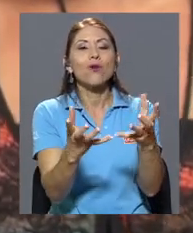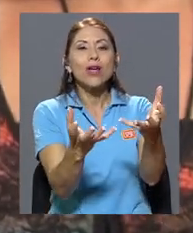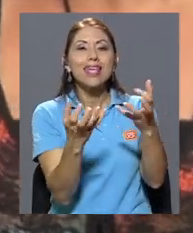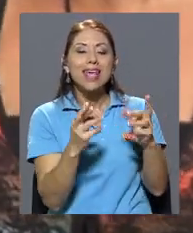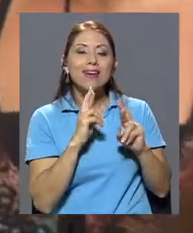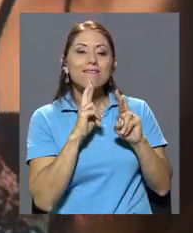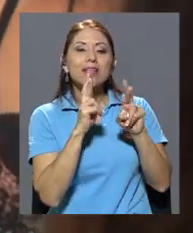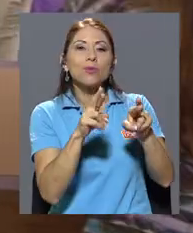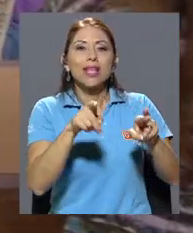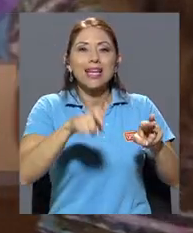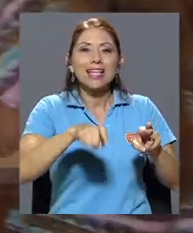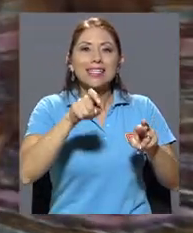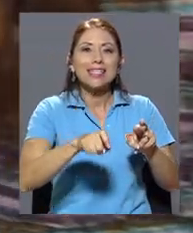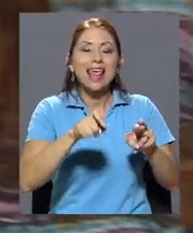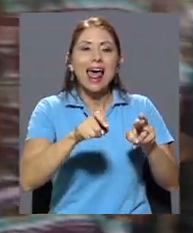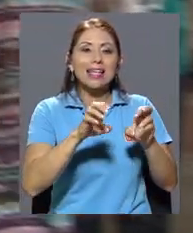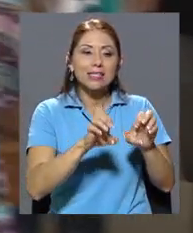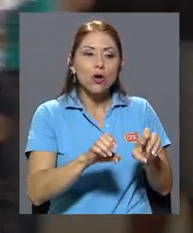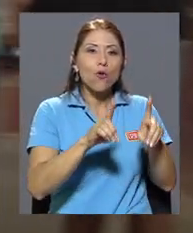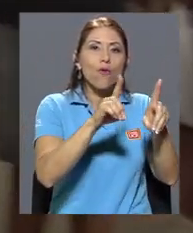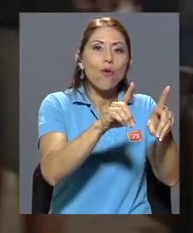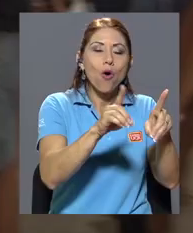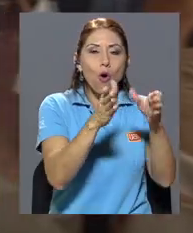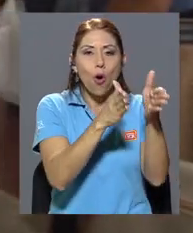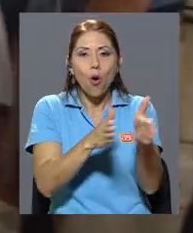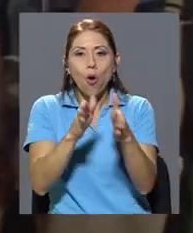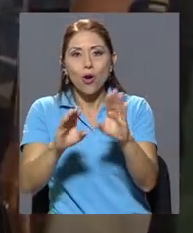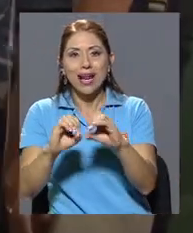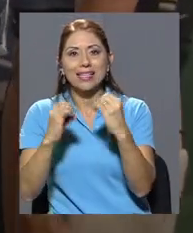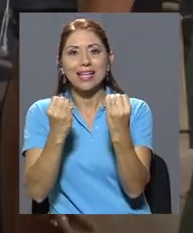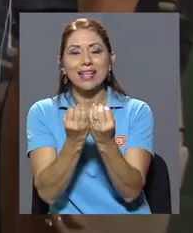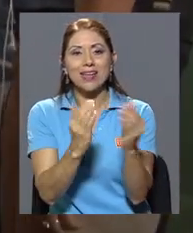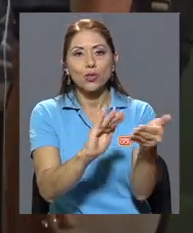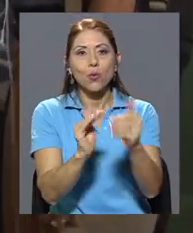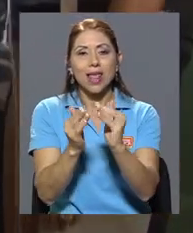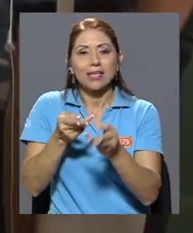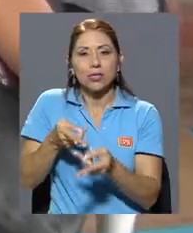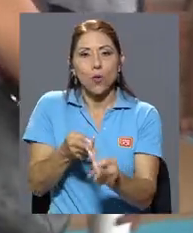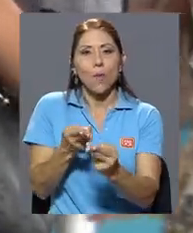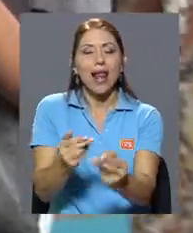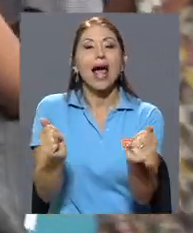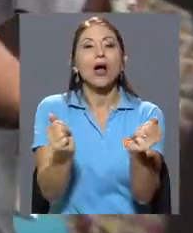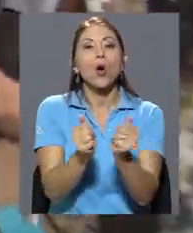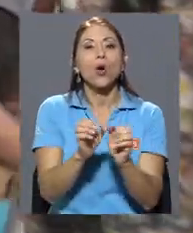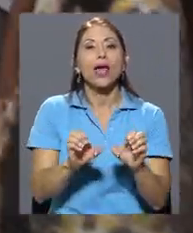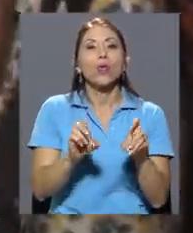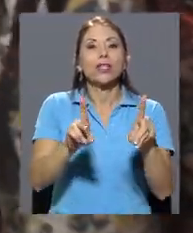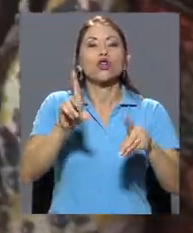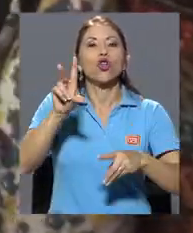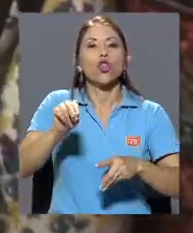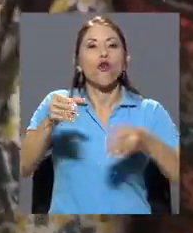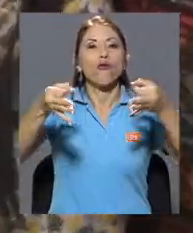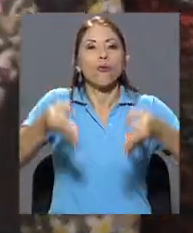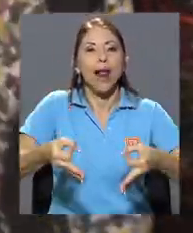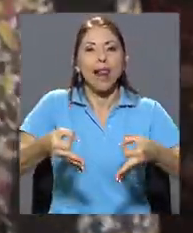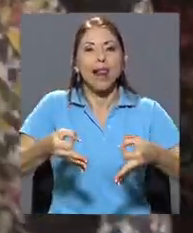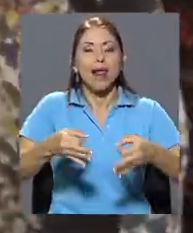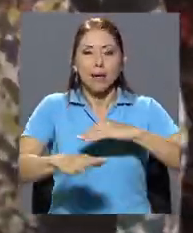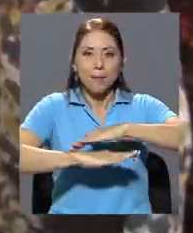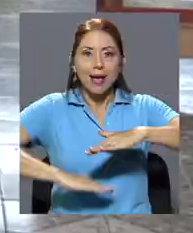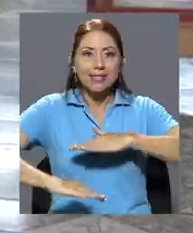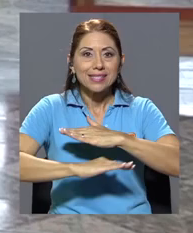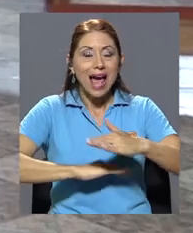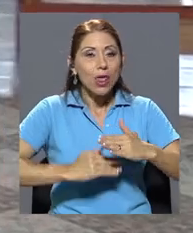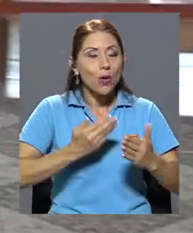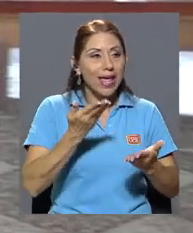necesidades formativas y organizativas de las comunidades de Opala, a través de un espacio de educación no formal basado en el intercambio